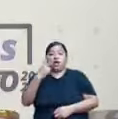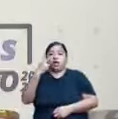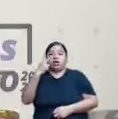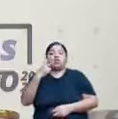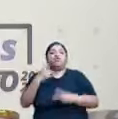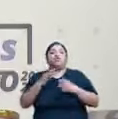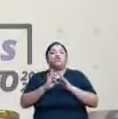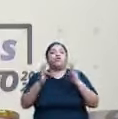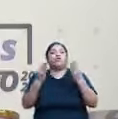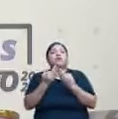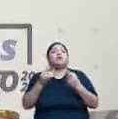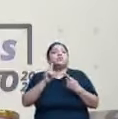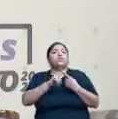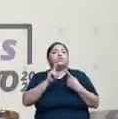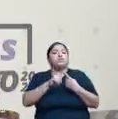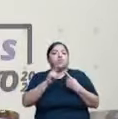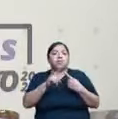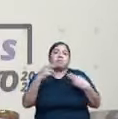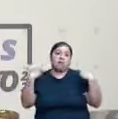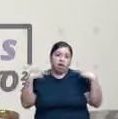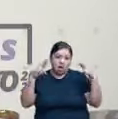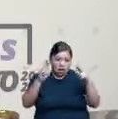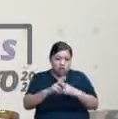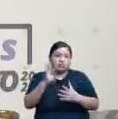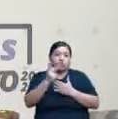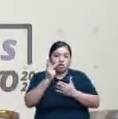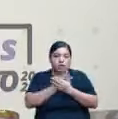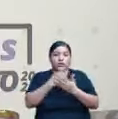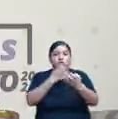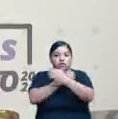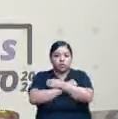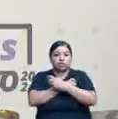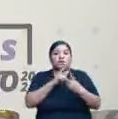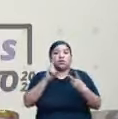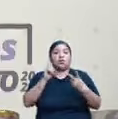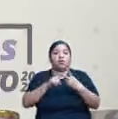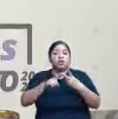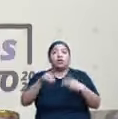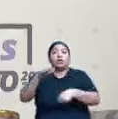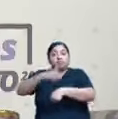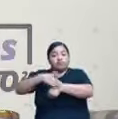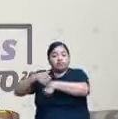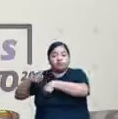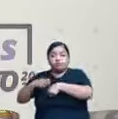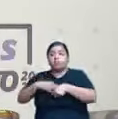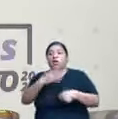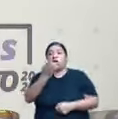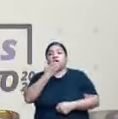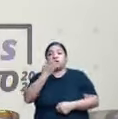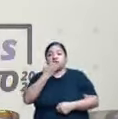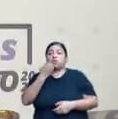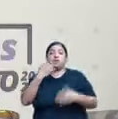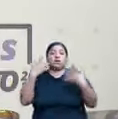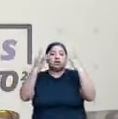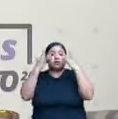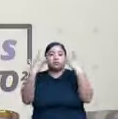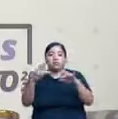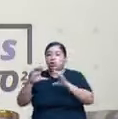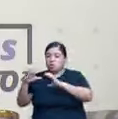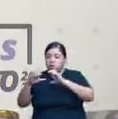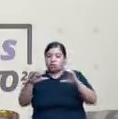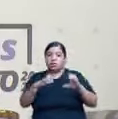ver con el profesorado y con los programas educativos y la otra que tiene que ver con la prevención de la deserción, así como la infraestructura en la